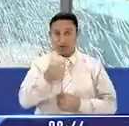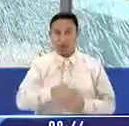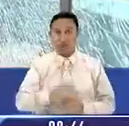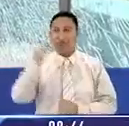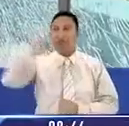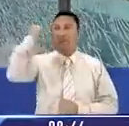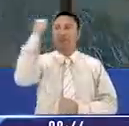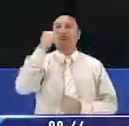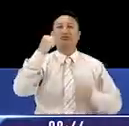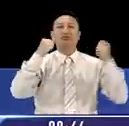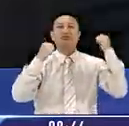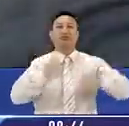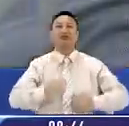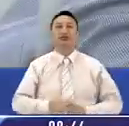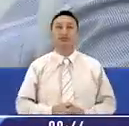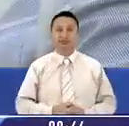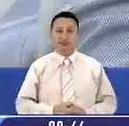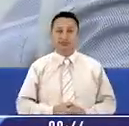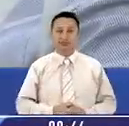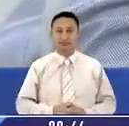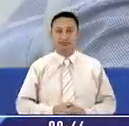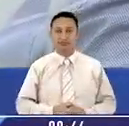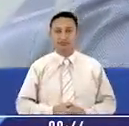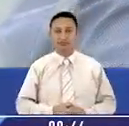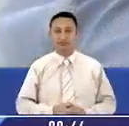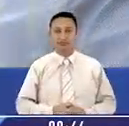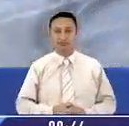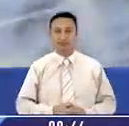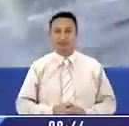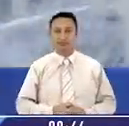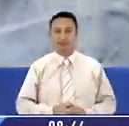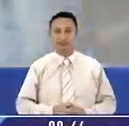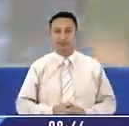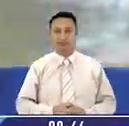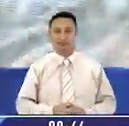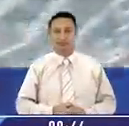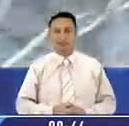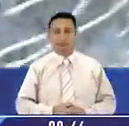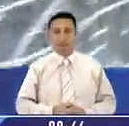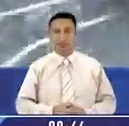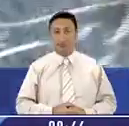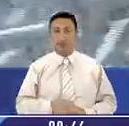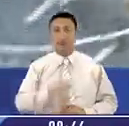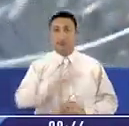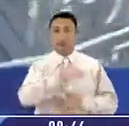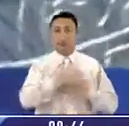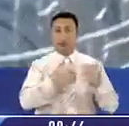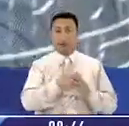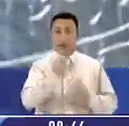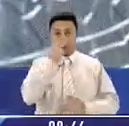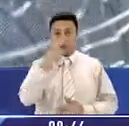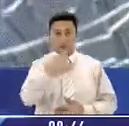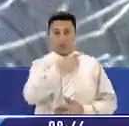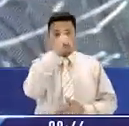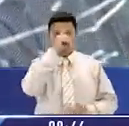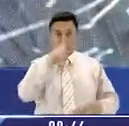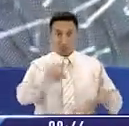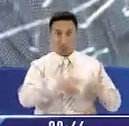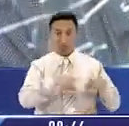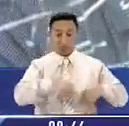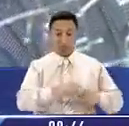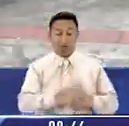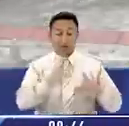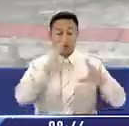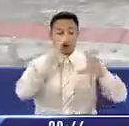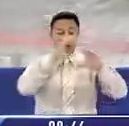ciudad. Aunque nadie identifique el rostro de los vándalos, todos concuerdan que los daños a la propiedad pública lo hacen en horas de la noche o